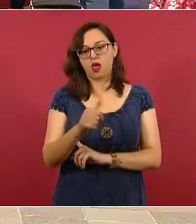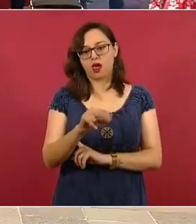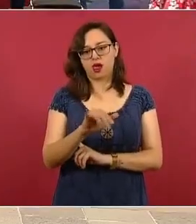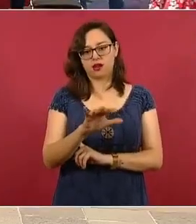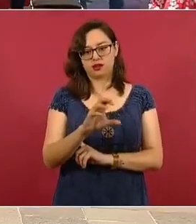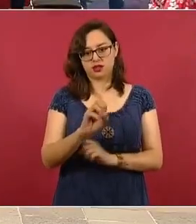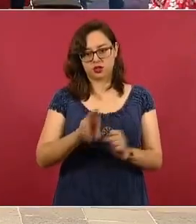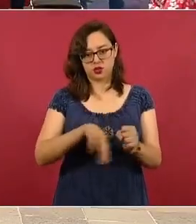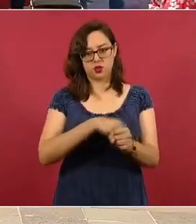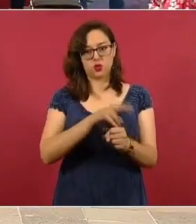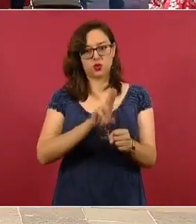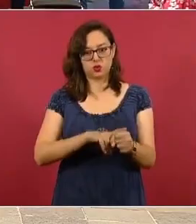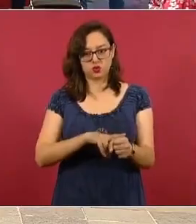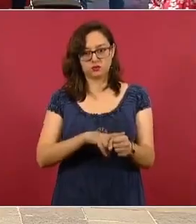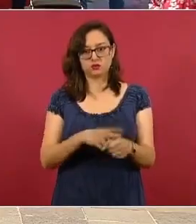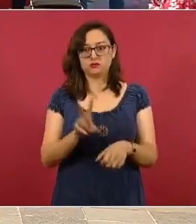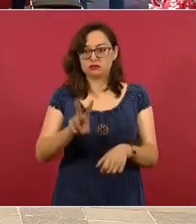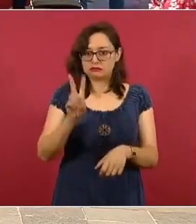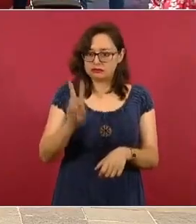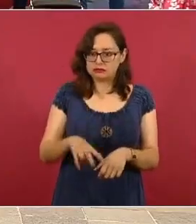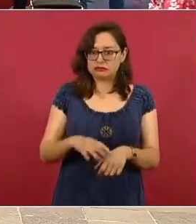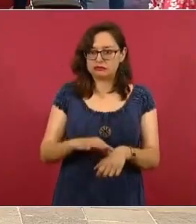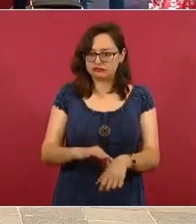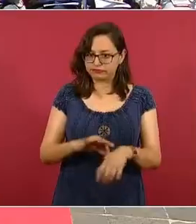pero con resultados.